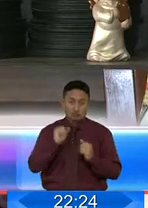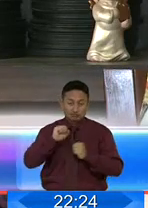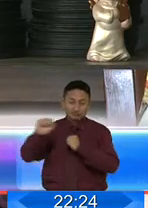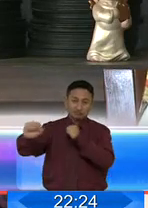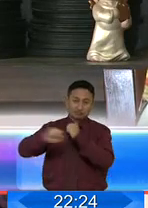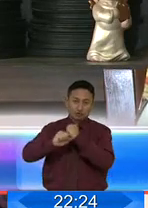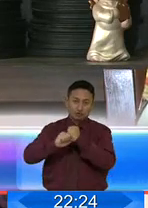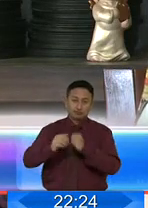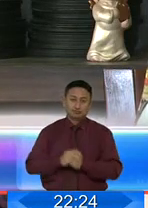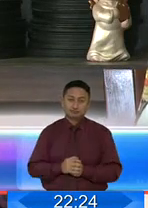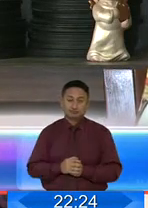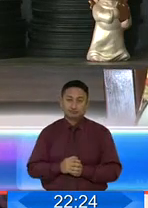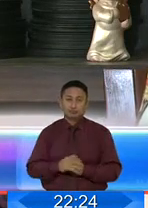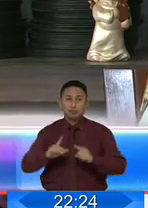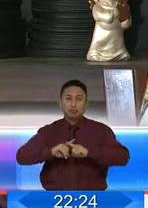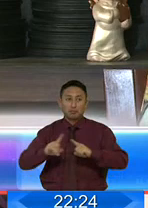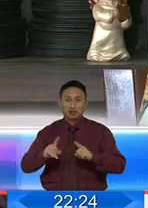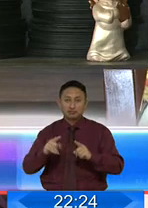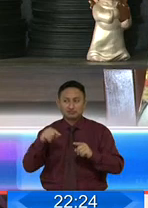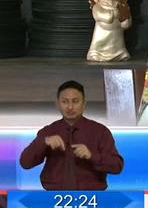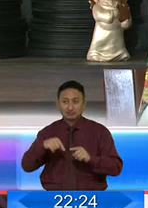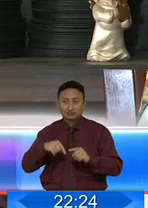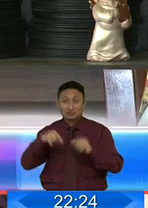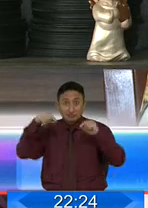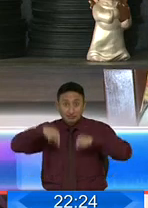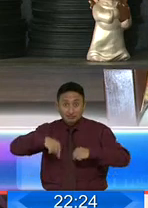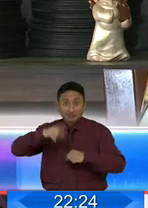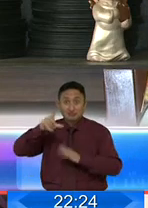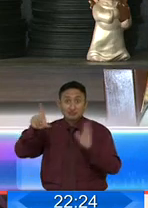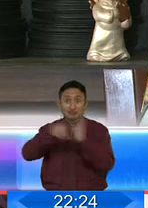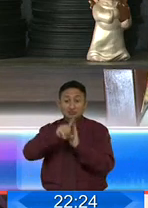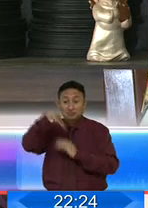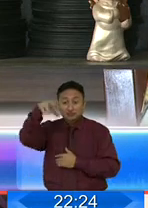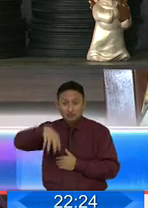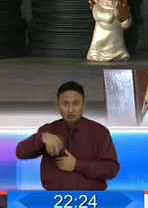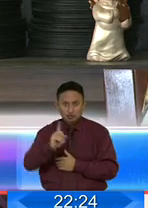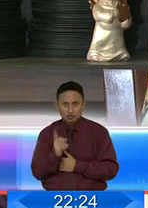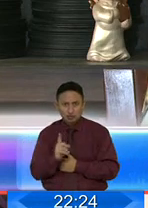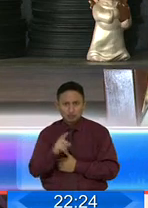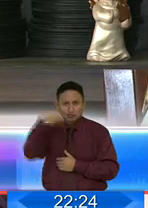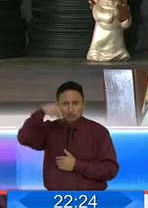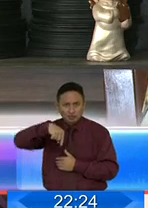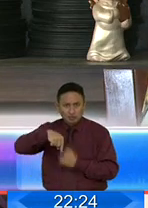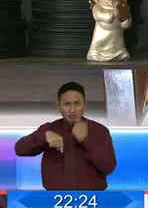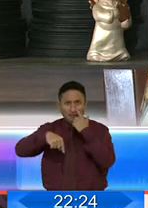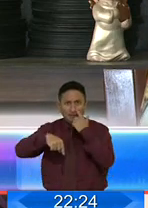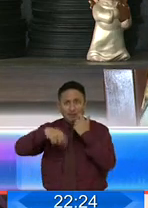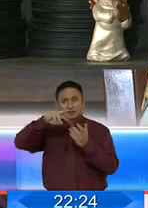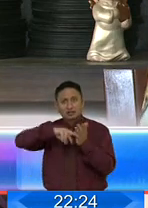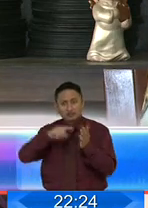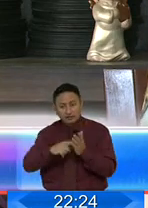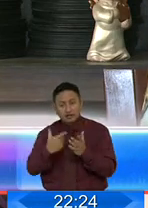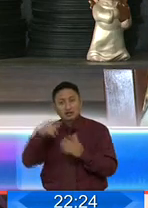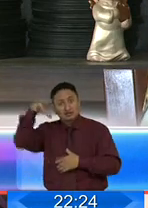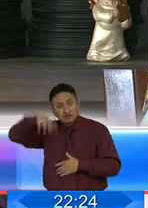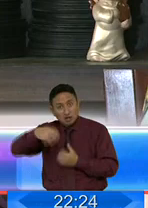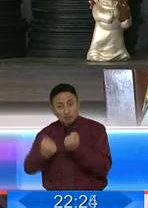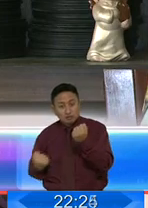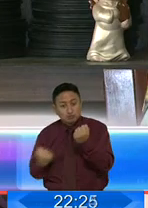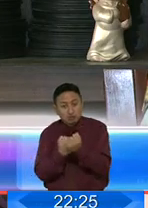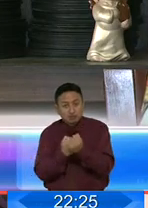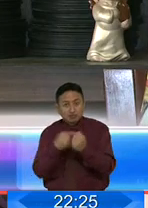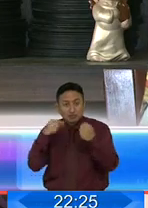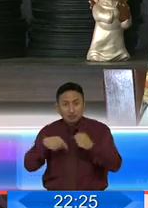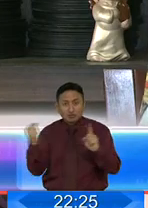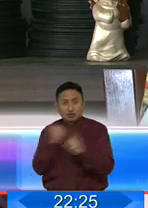apoyar. Pero vuelvo y repito, eso no es política de Estado. O sea, la política de Estado garantiza sostenibilidad. Porque la violencia se mantiene en el